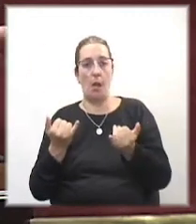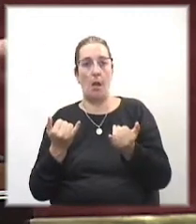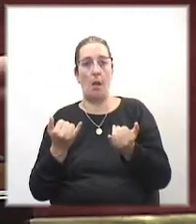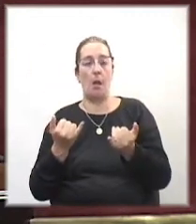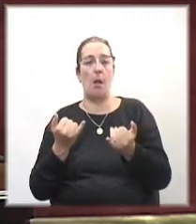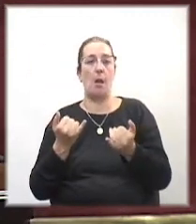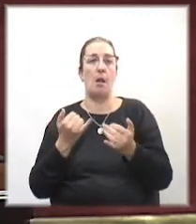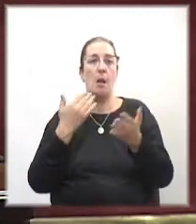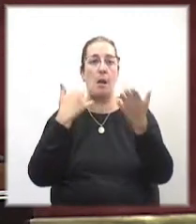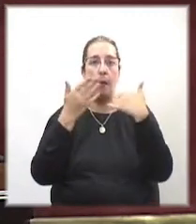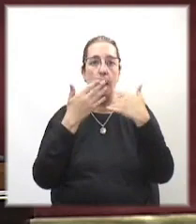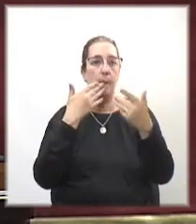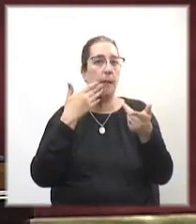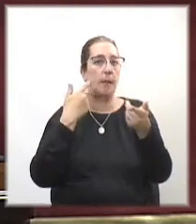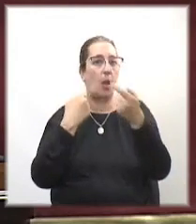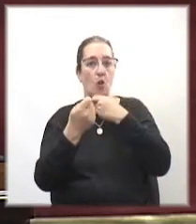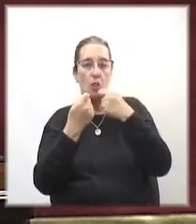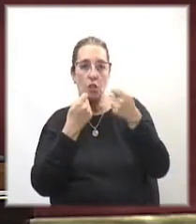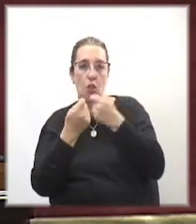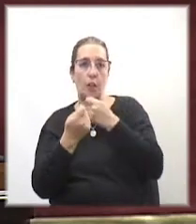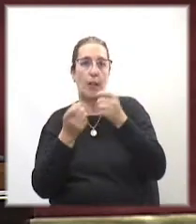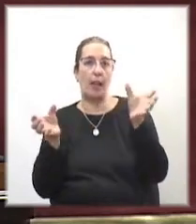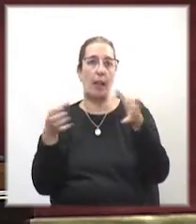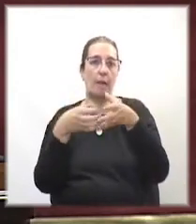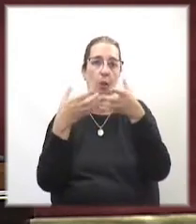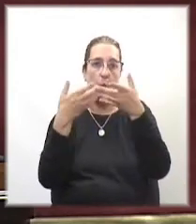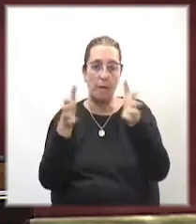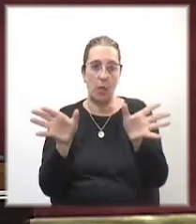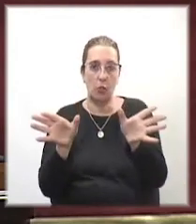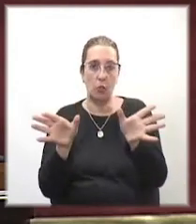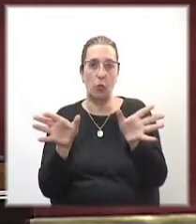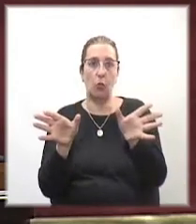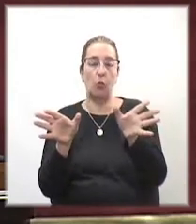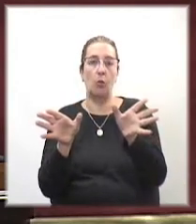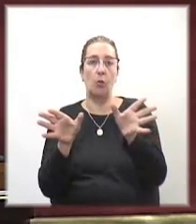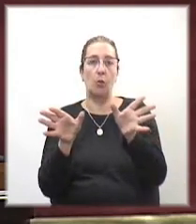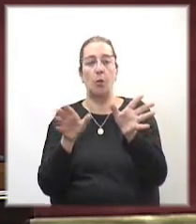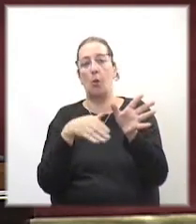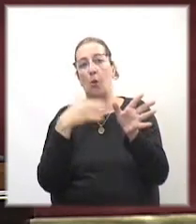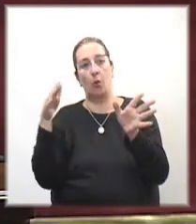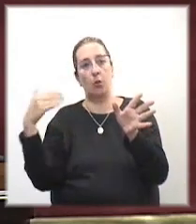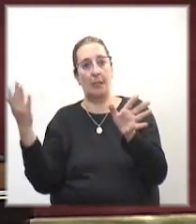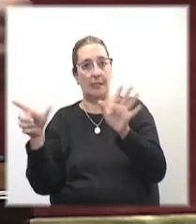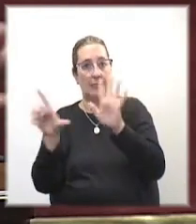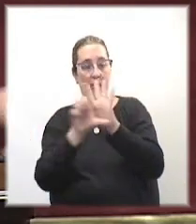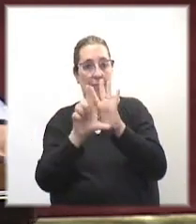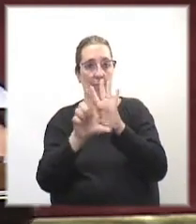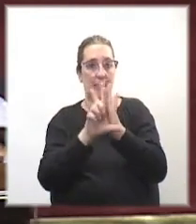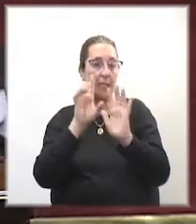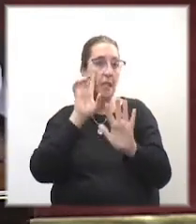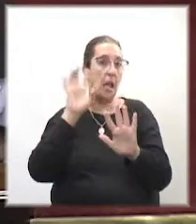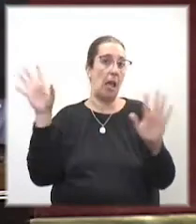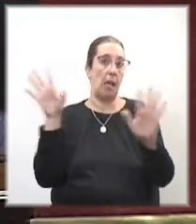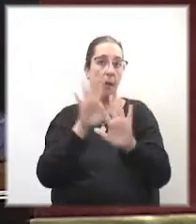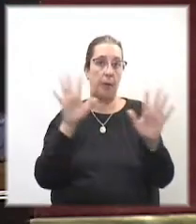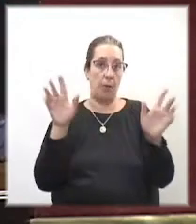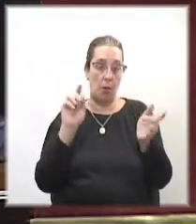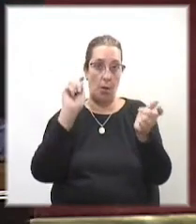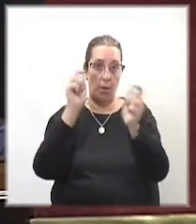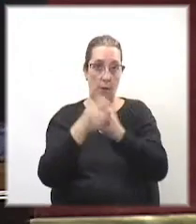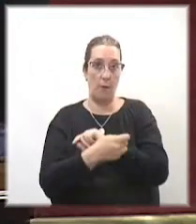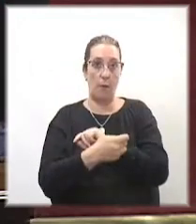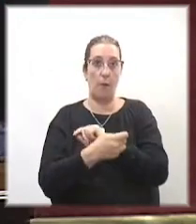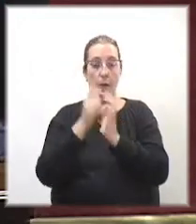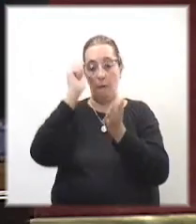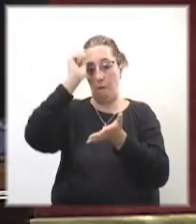cuando se hablaban de negociaciones de cabildo abierto por otras leyes que no tenían que ver con la reforma, con la firma del senador